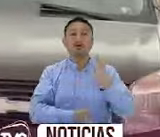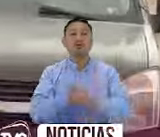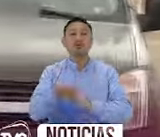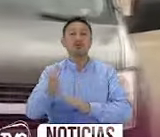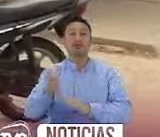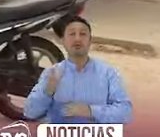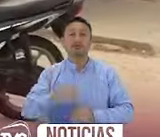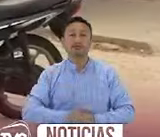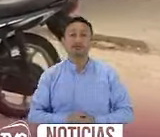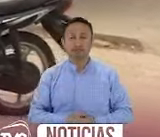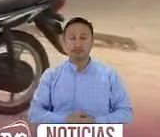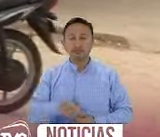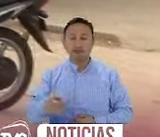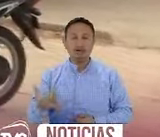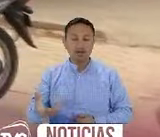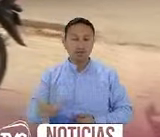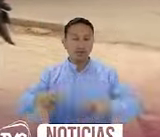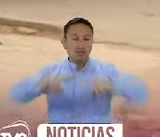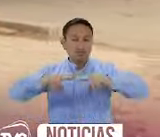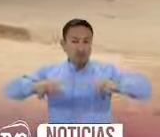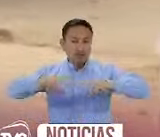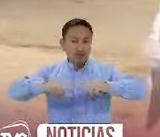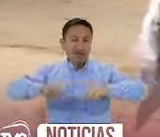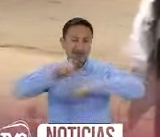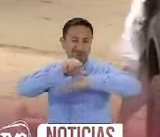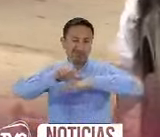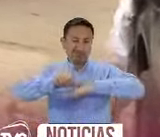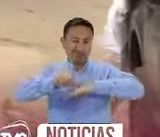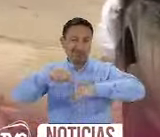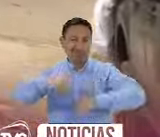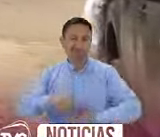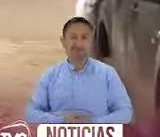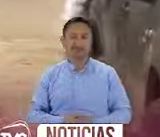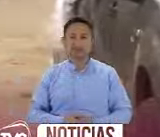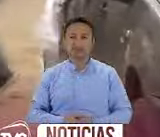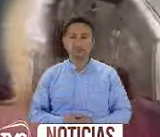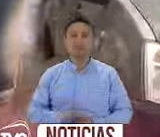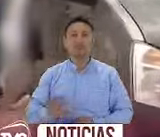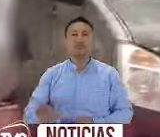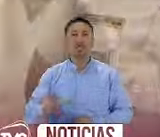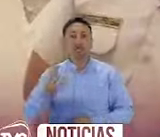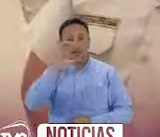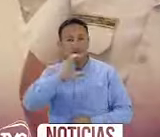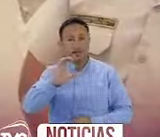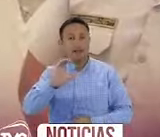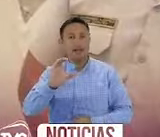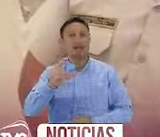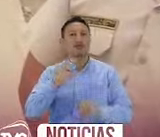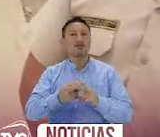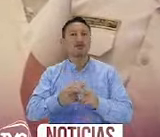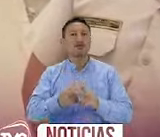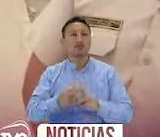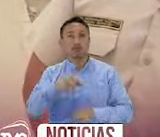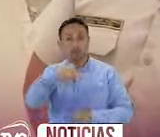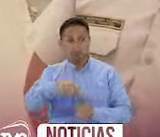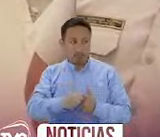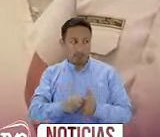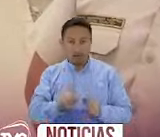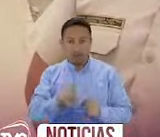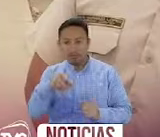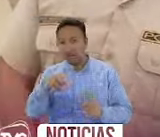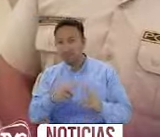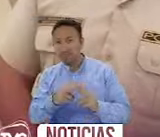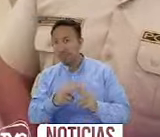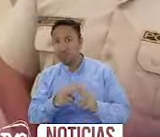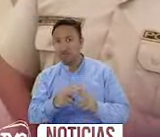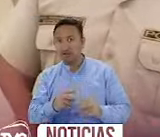se le realizarán varias experticias para tratar de identificarlos. No son personas del sector, nadie le reconoce. En este momento están